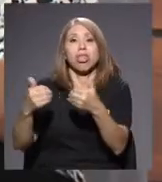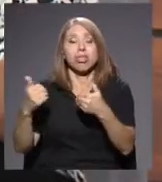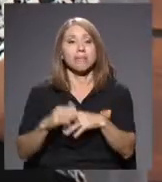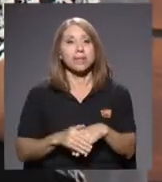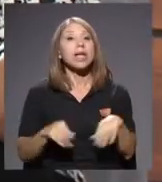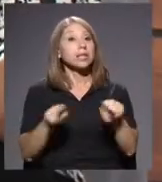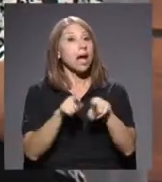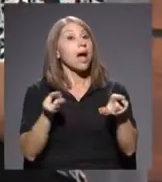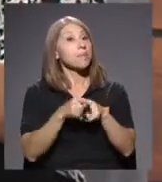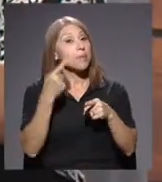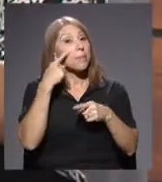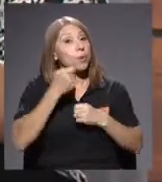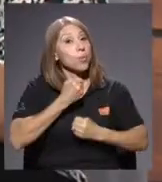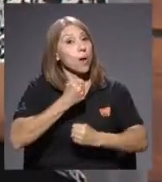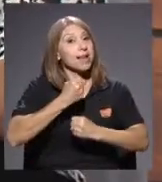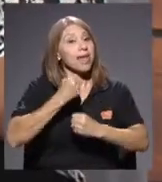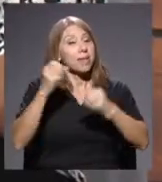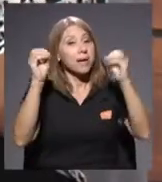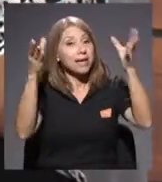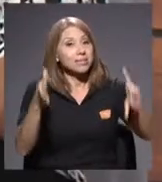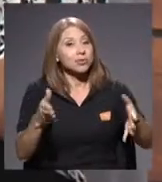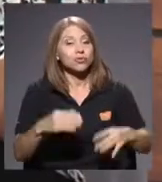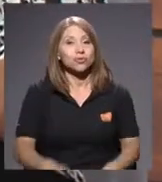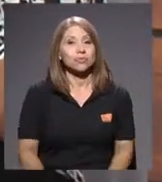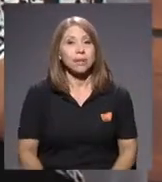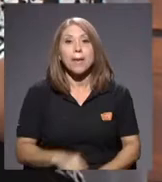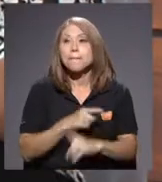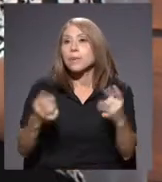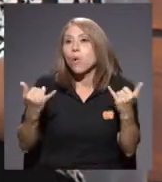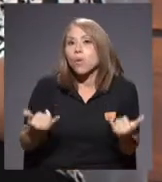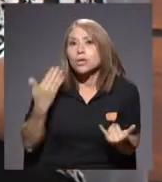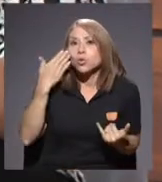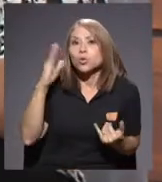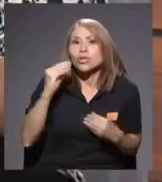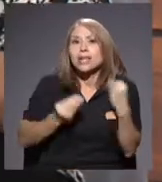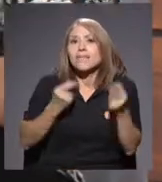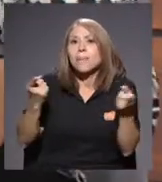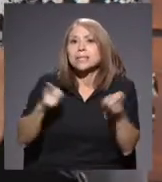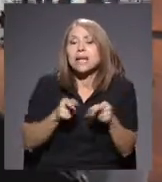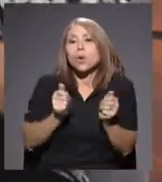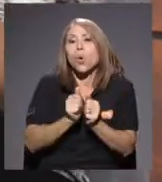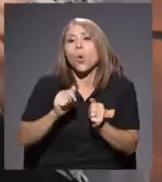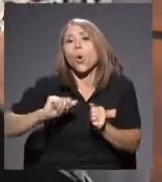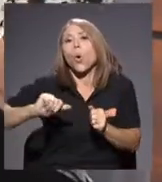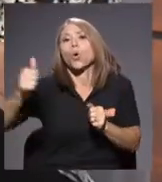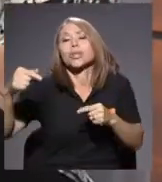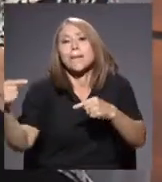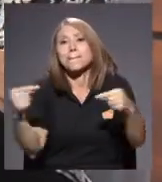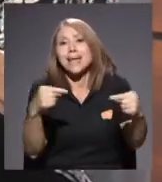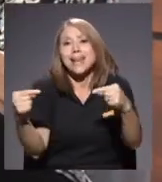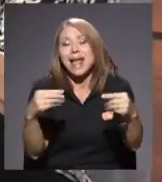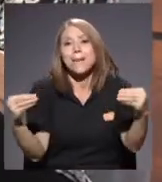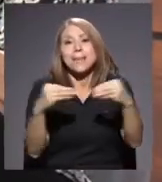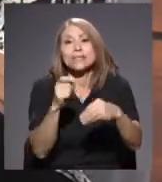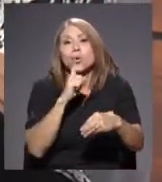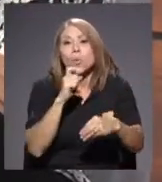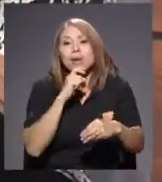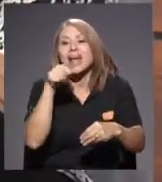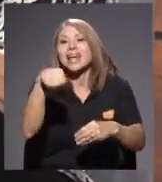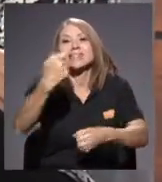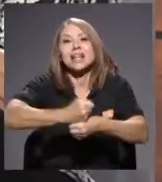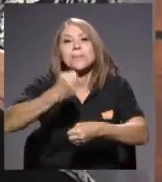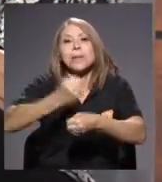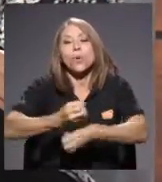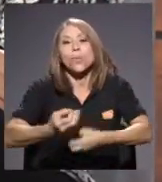¿verdad? También. Lo que pasa es que yo no sé qué músculo tienen ahora para la otra pelea que es más compleja, que es el empleo público. O sea, es un proyecto que se